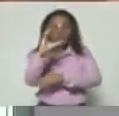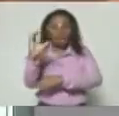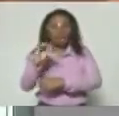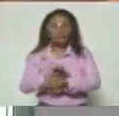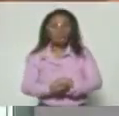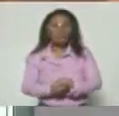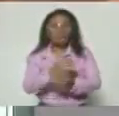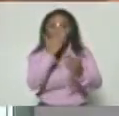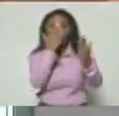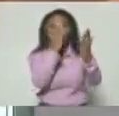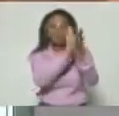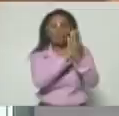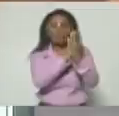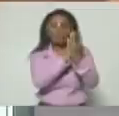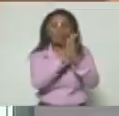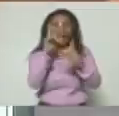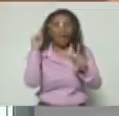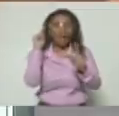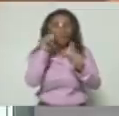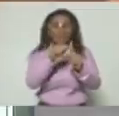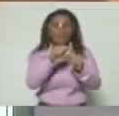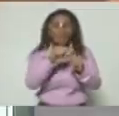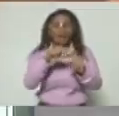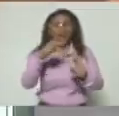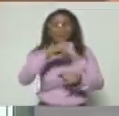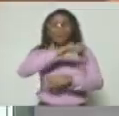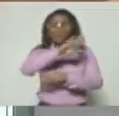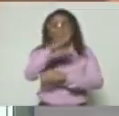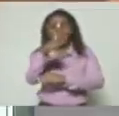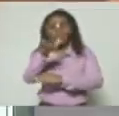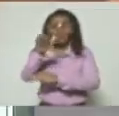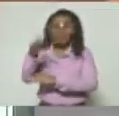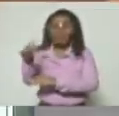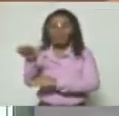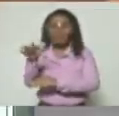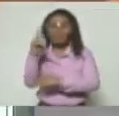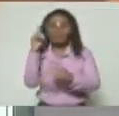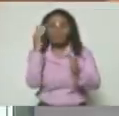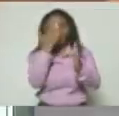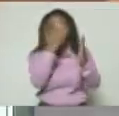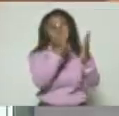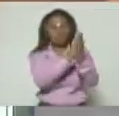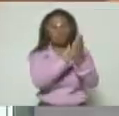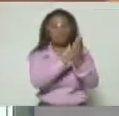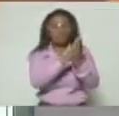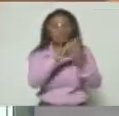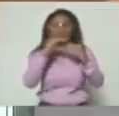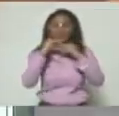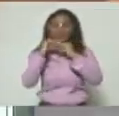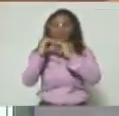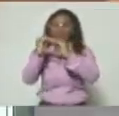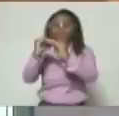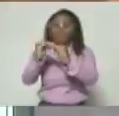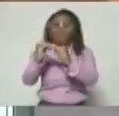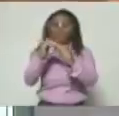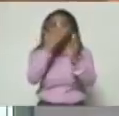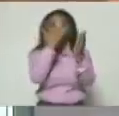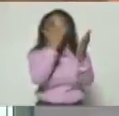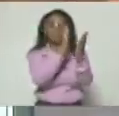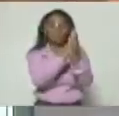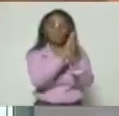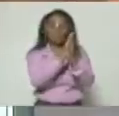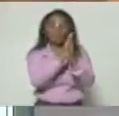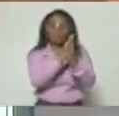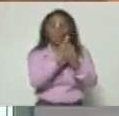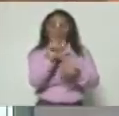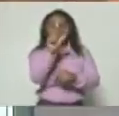con fachada hacia el Pacífico, con fachada hacia los Andes, con fachada hacia la Amazonía?